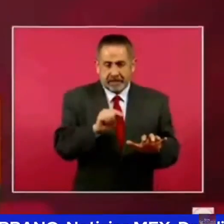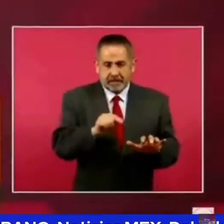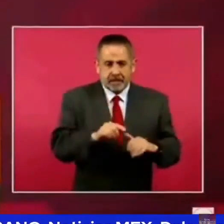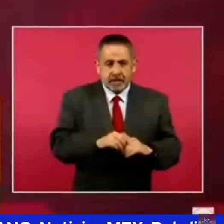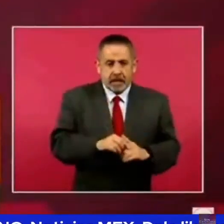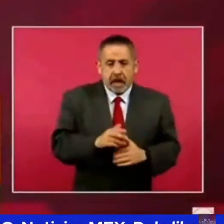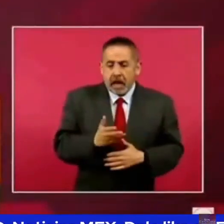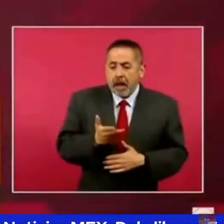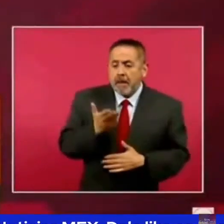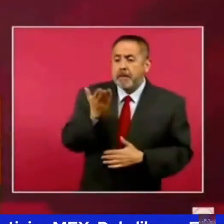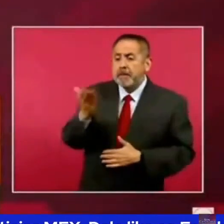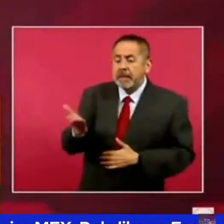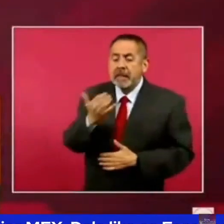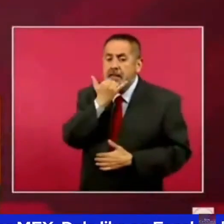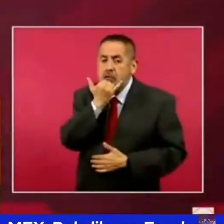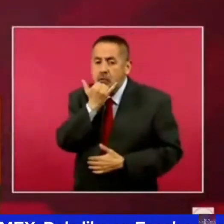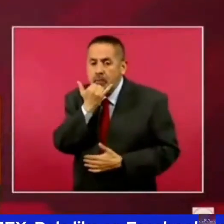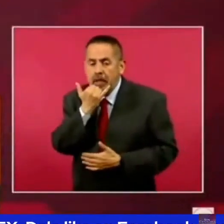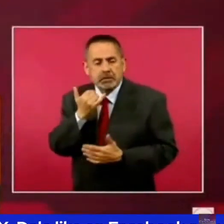ofrece disculpa.